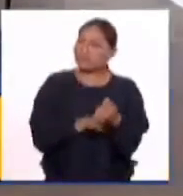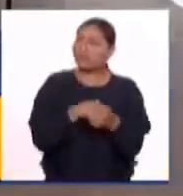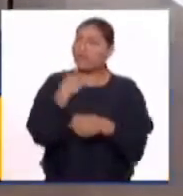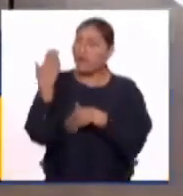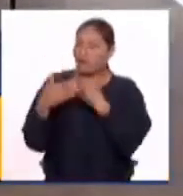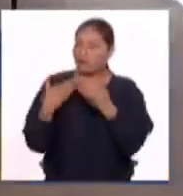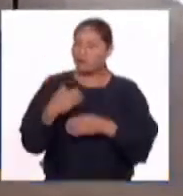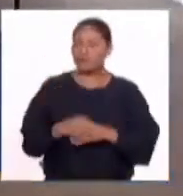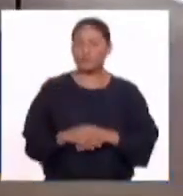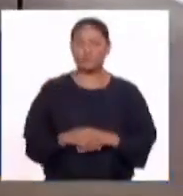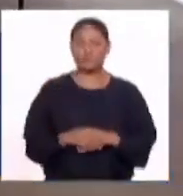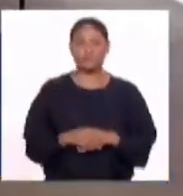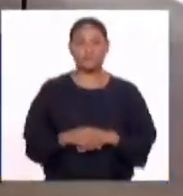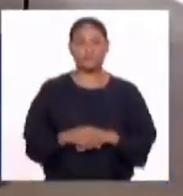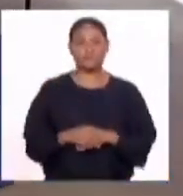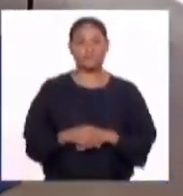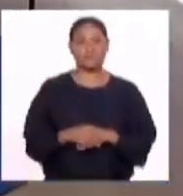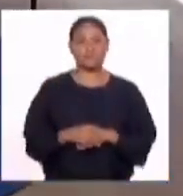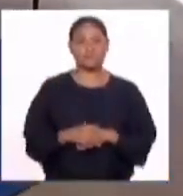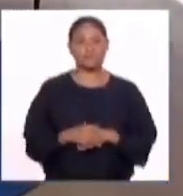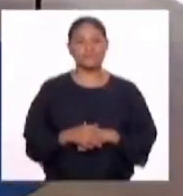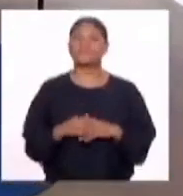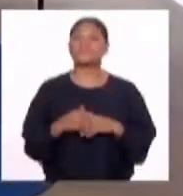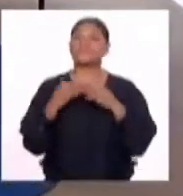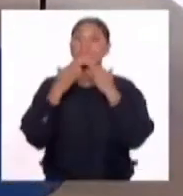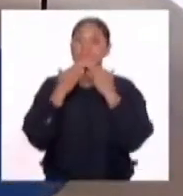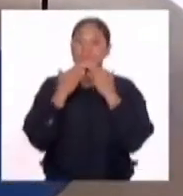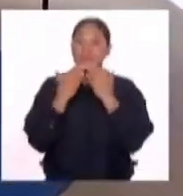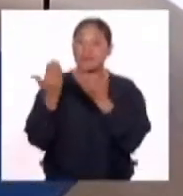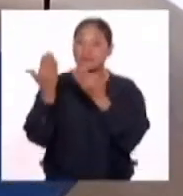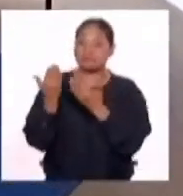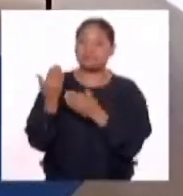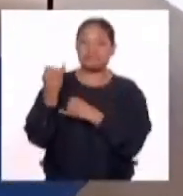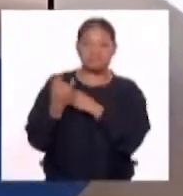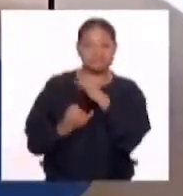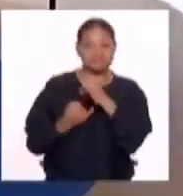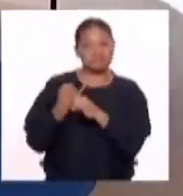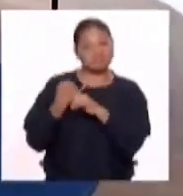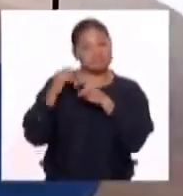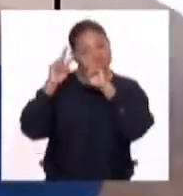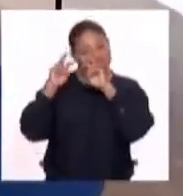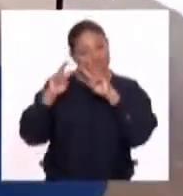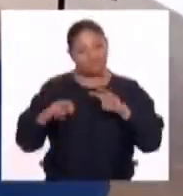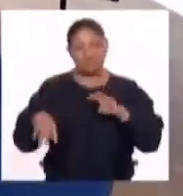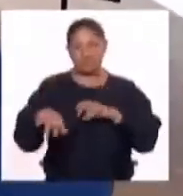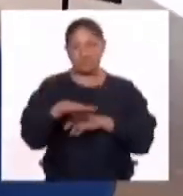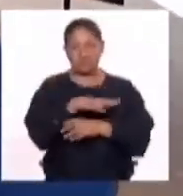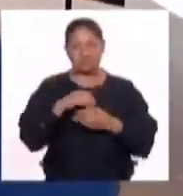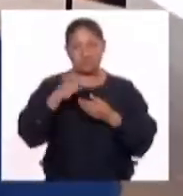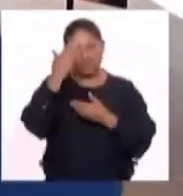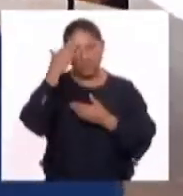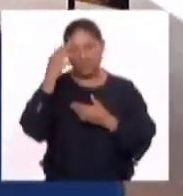Scafi, director de Relaciones Internacionales, analista internacional que conoce muy bien el tema de las